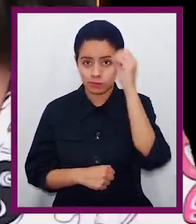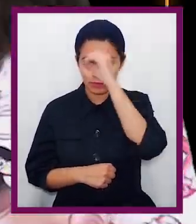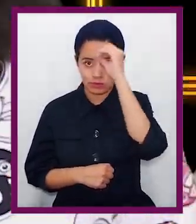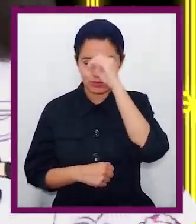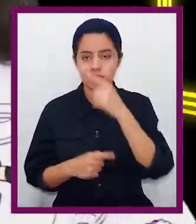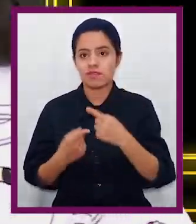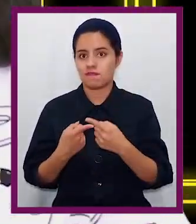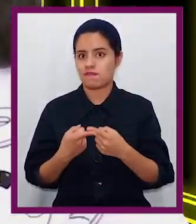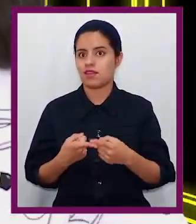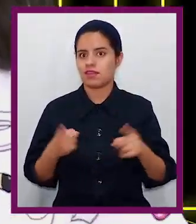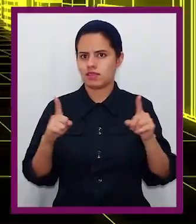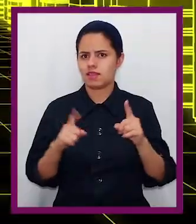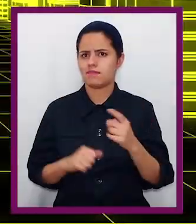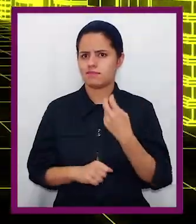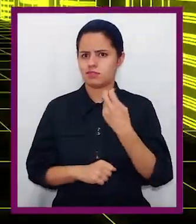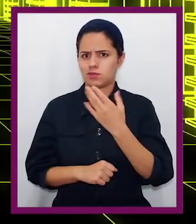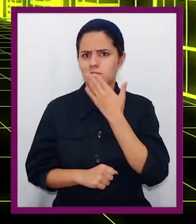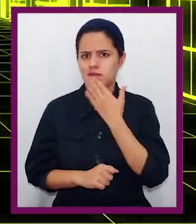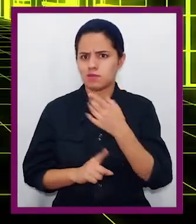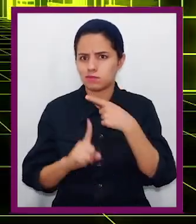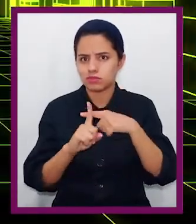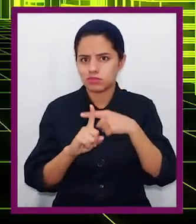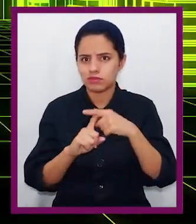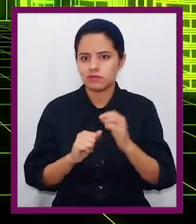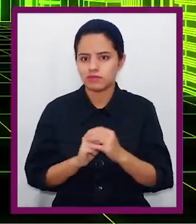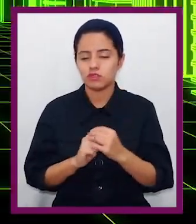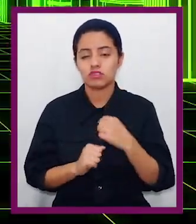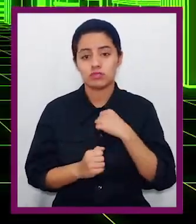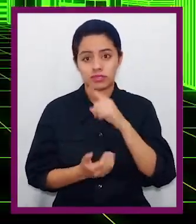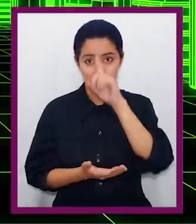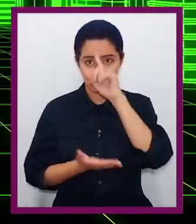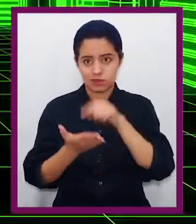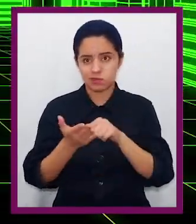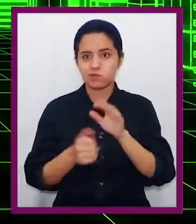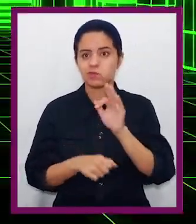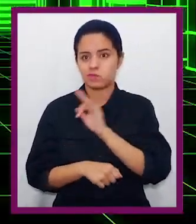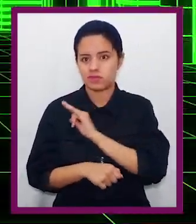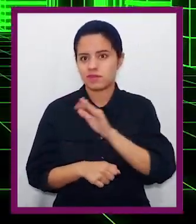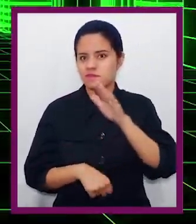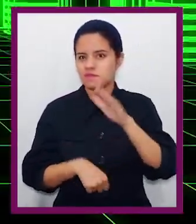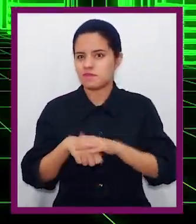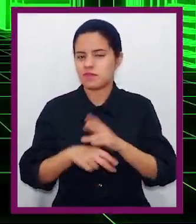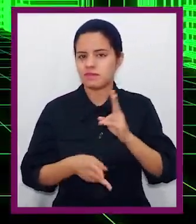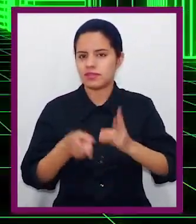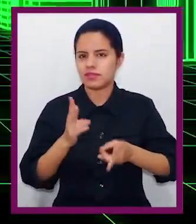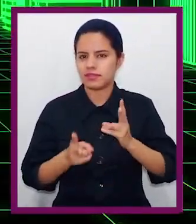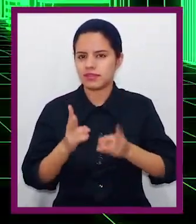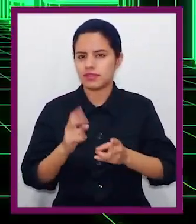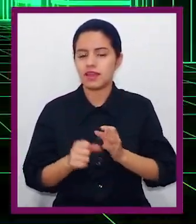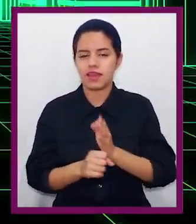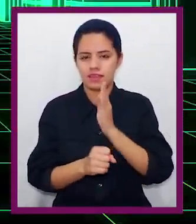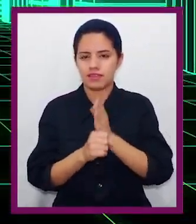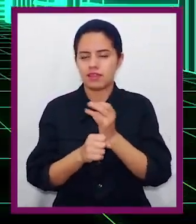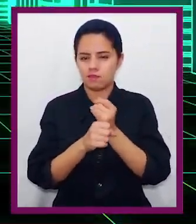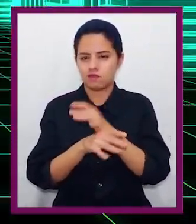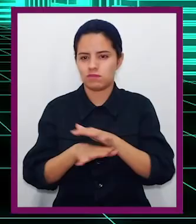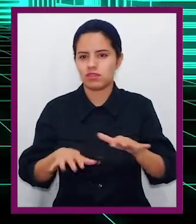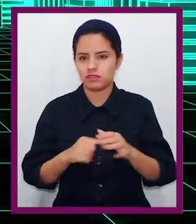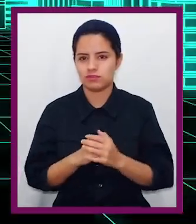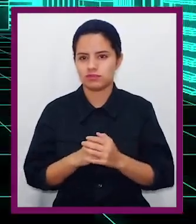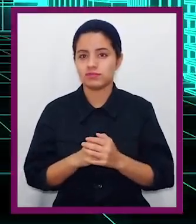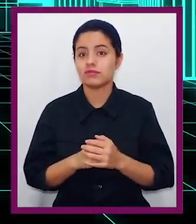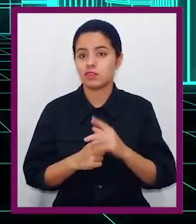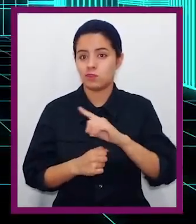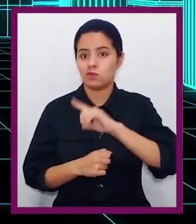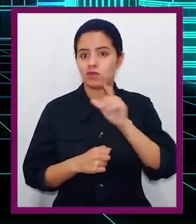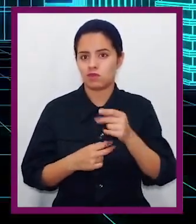distinto y más pro. ¡Claro! Yo creo que le vamos a sacar más hilo a esta madeja. Oye, vamos a charlar de un dato que da